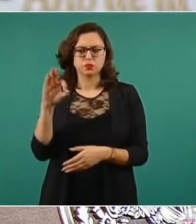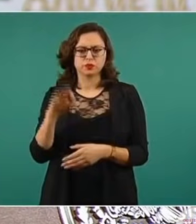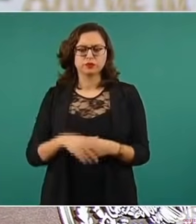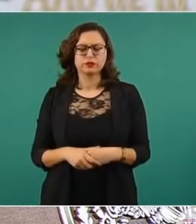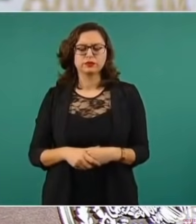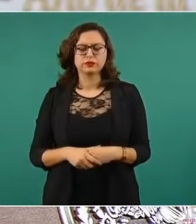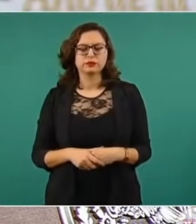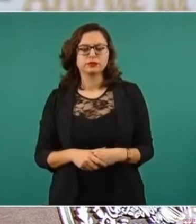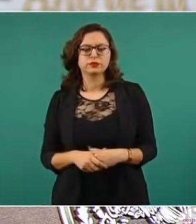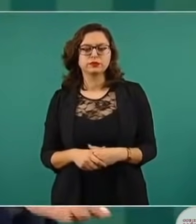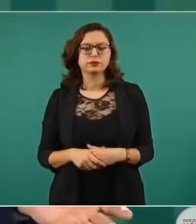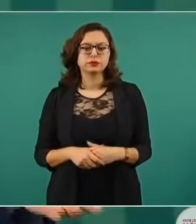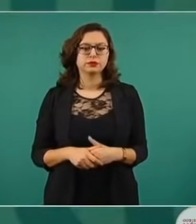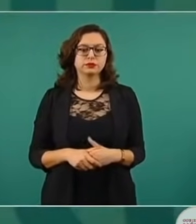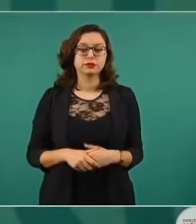porque